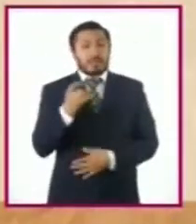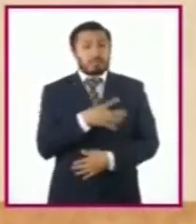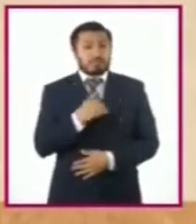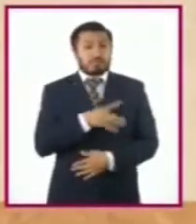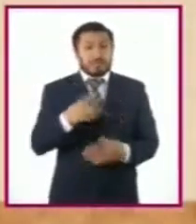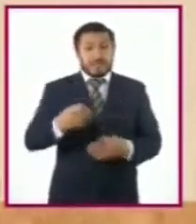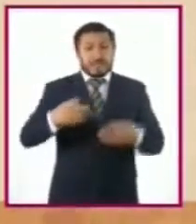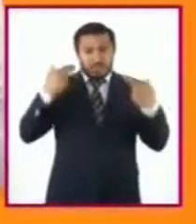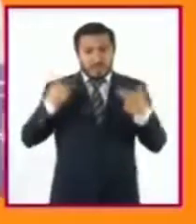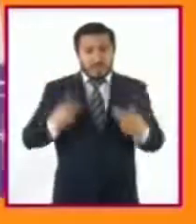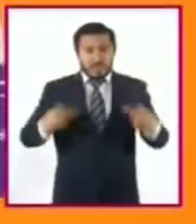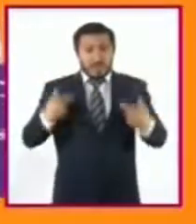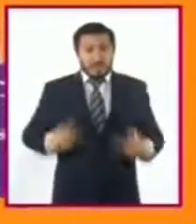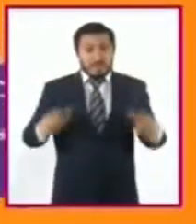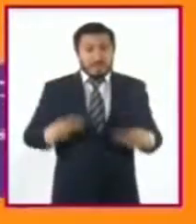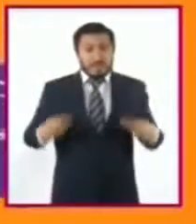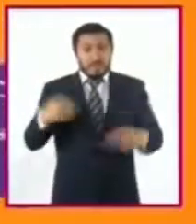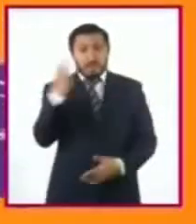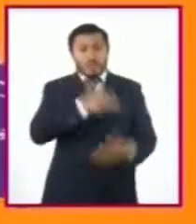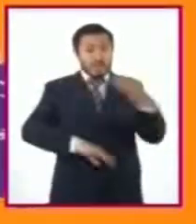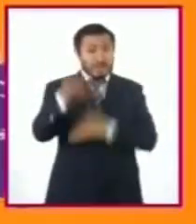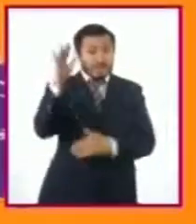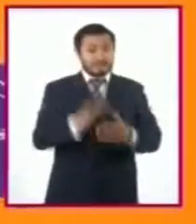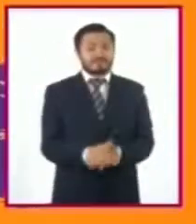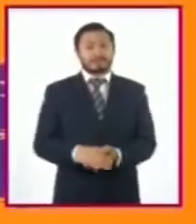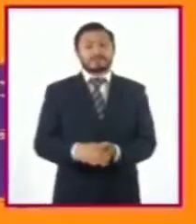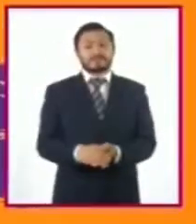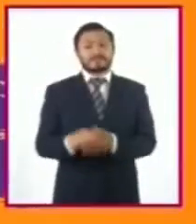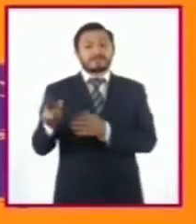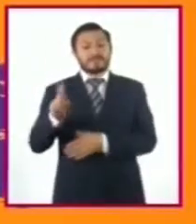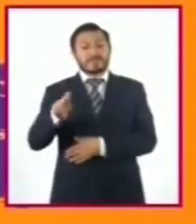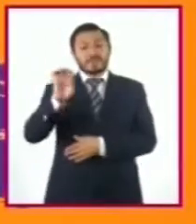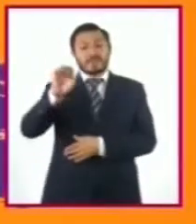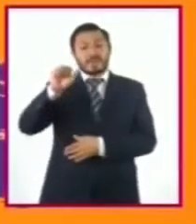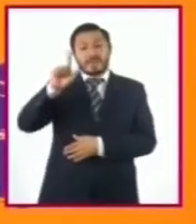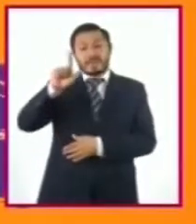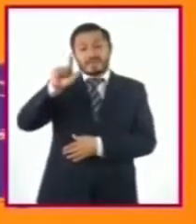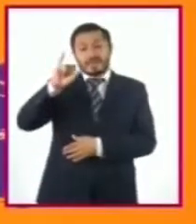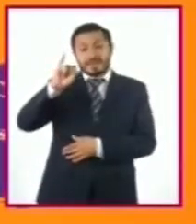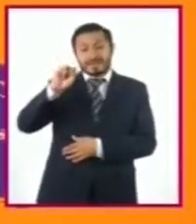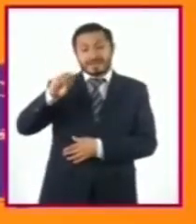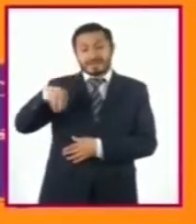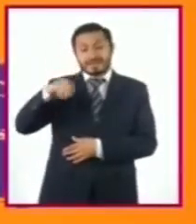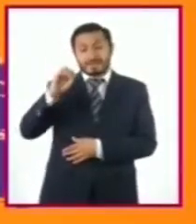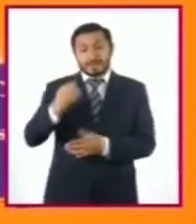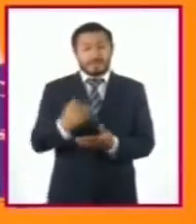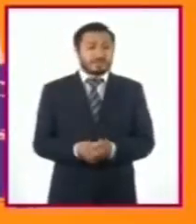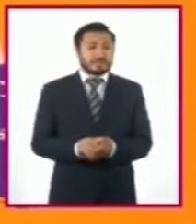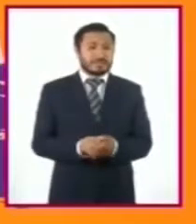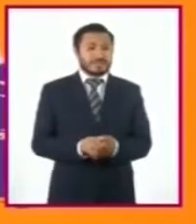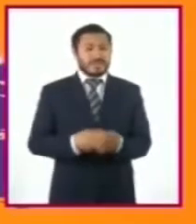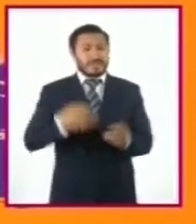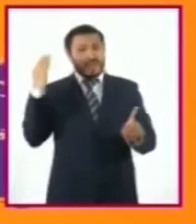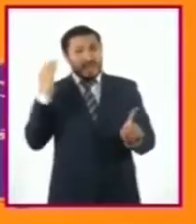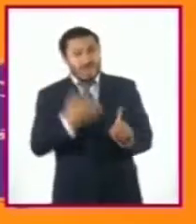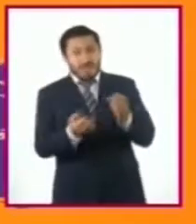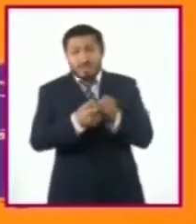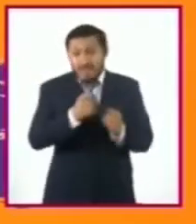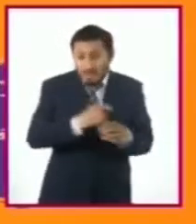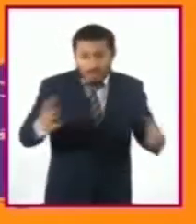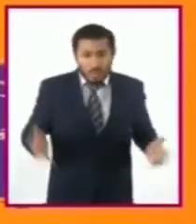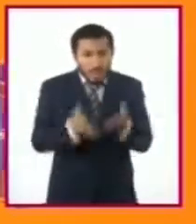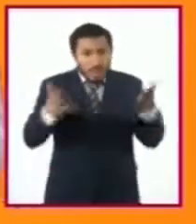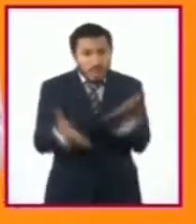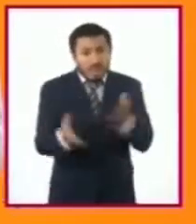humano. El siguiente movimiento, el realismo, se propuso reproducir de manera objetiva el ambiente social de la época y de una